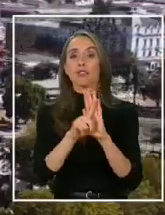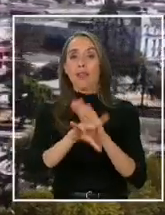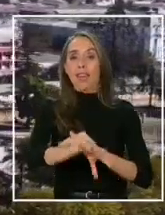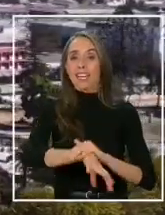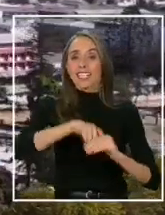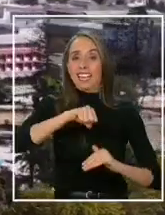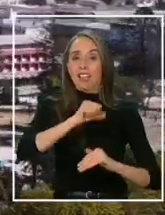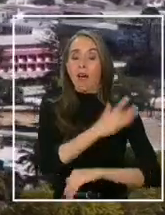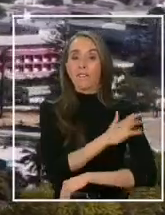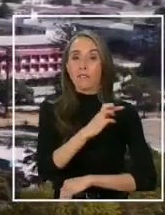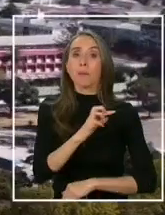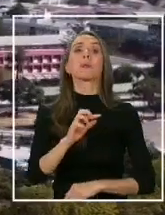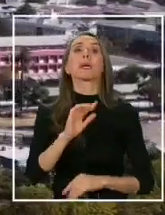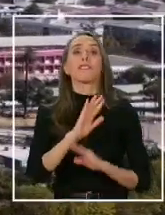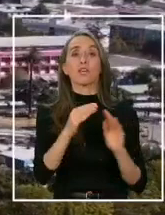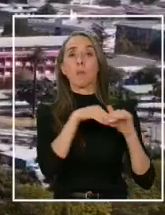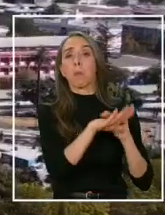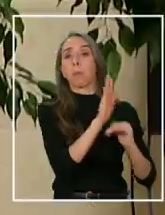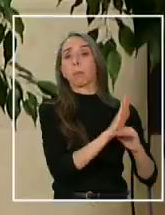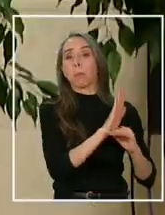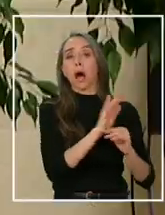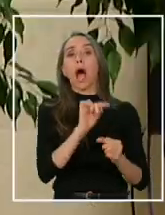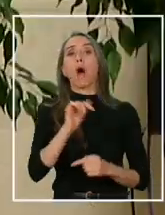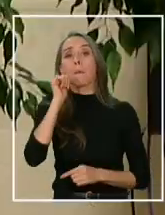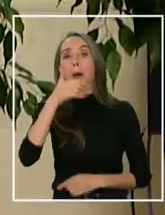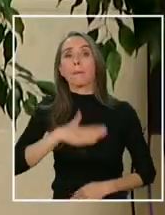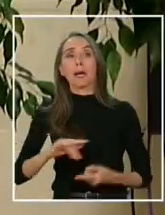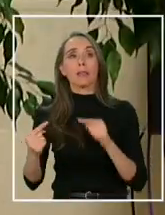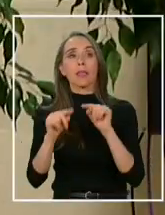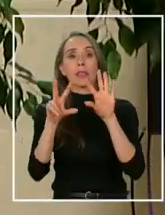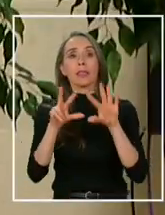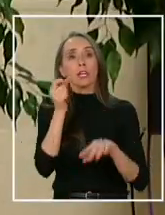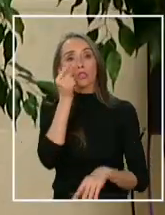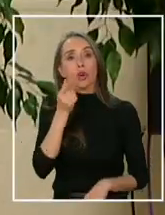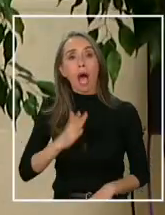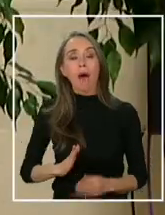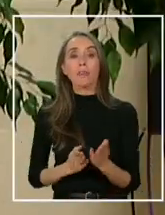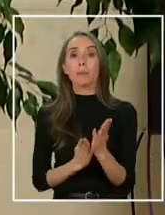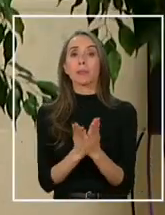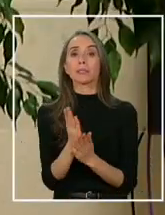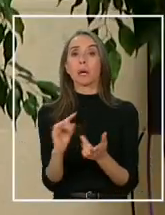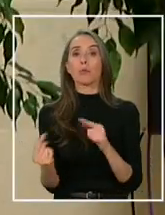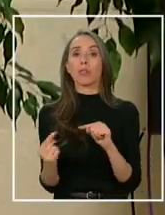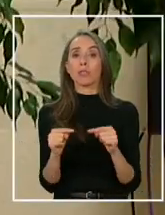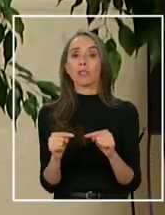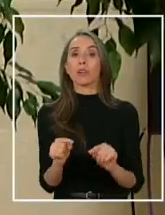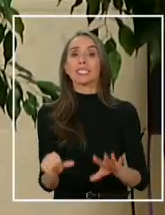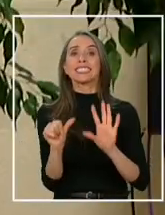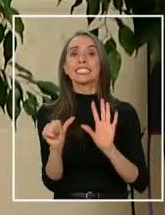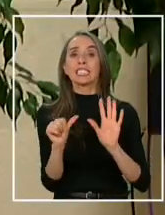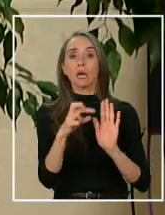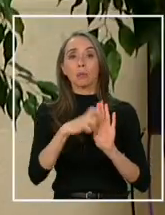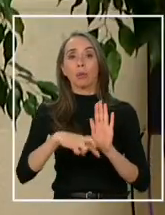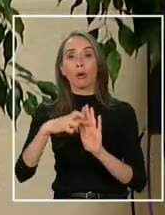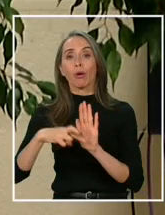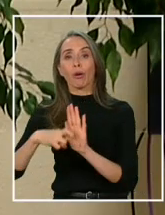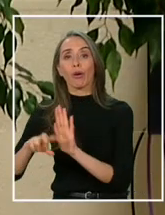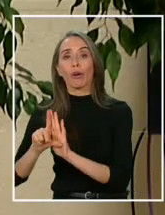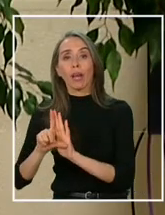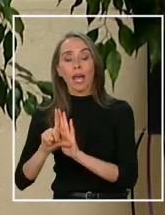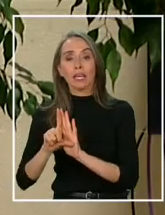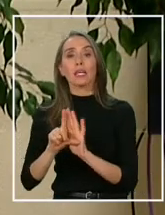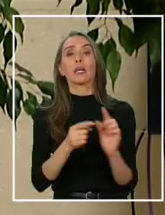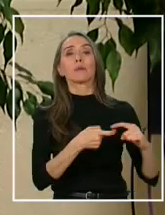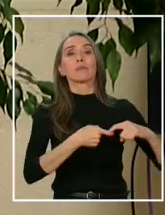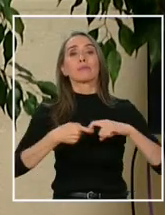este martes volver a discutirse en el Congreso. Corresponde este 18 de abril comenzar la discusión de 6 proyectos de ley que